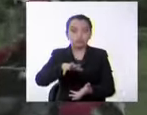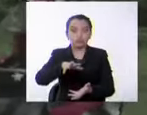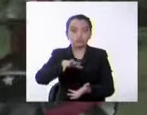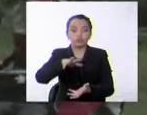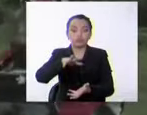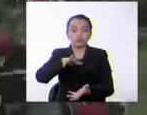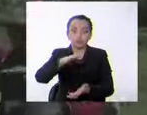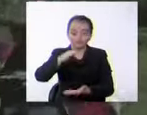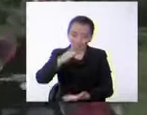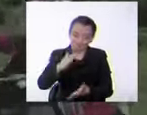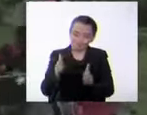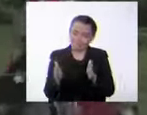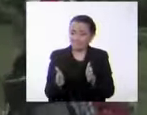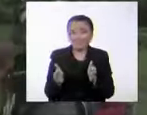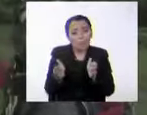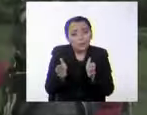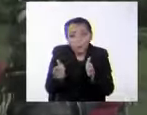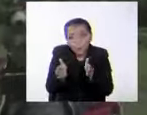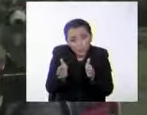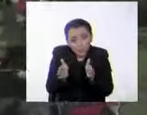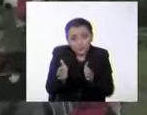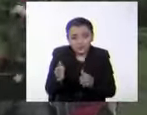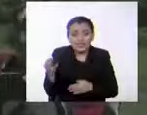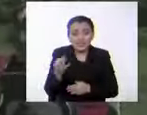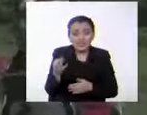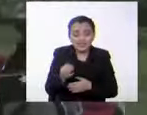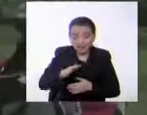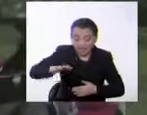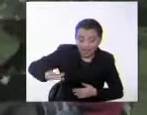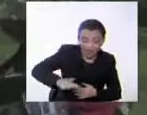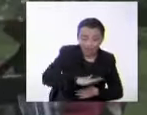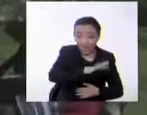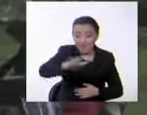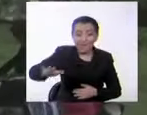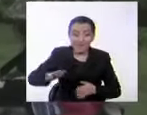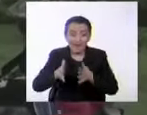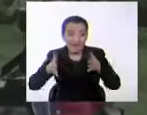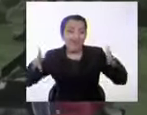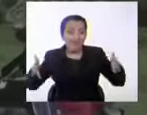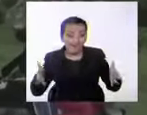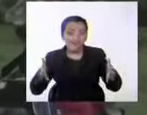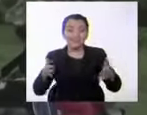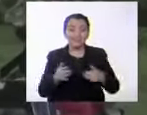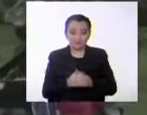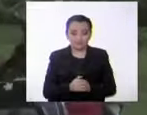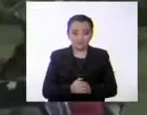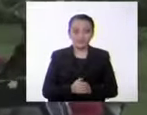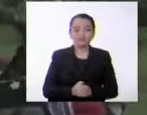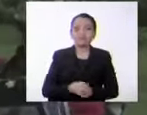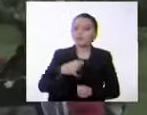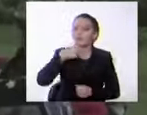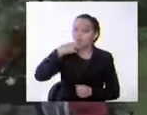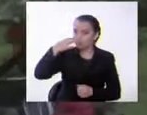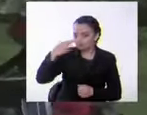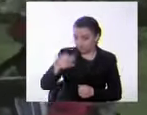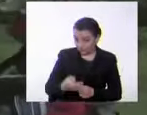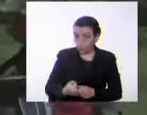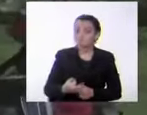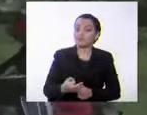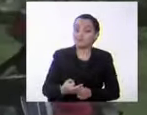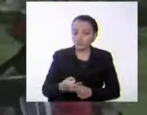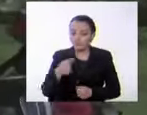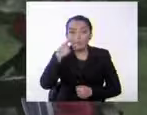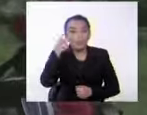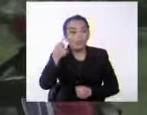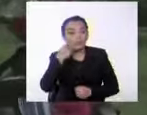en la pecera. ¡Ay! Es cierto. Se me ocurre una idea. Busquemos